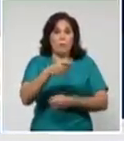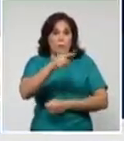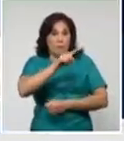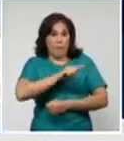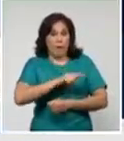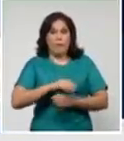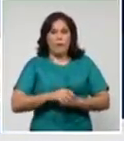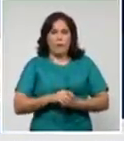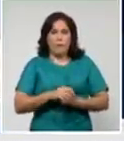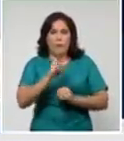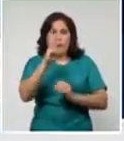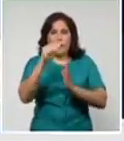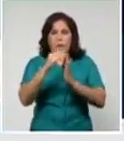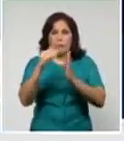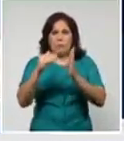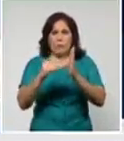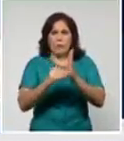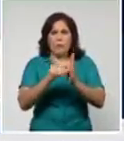y